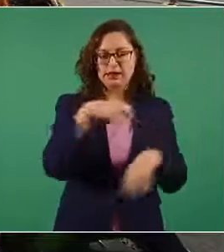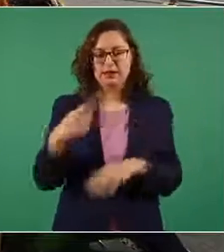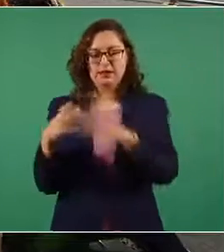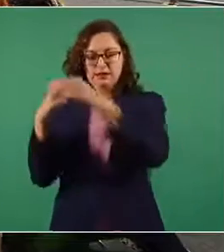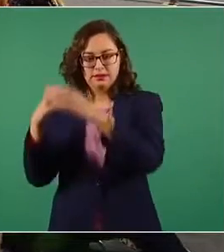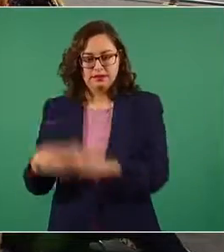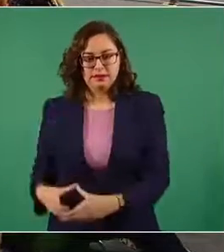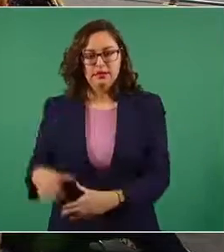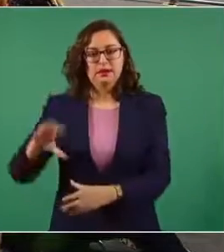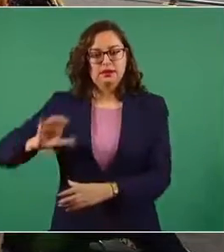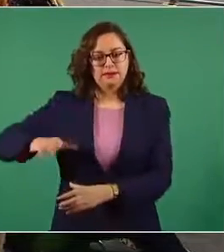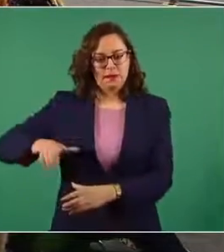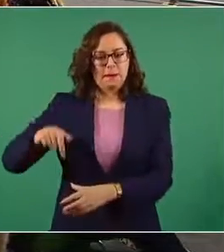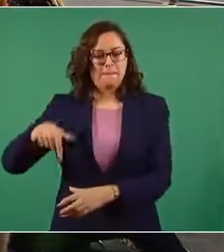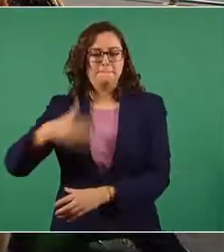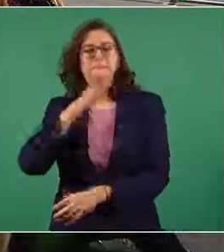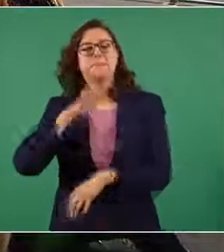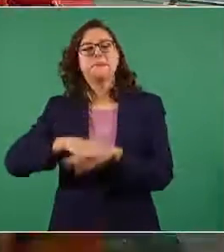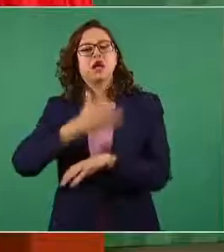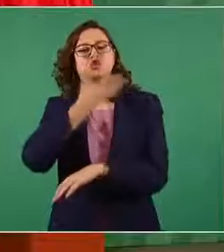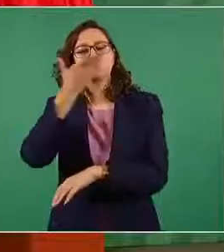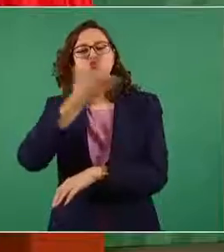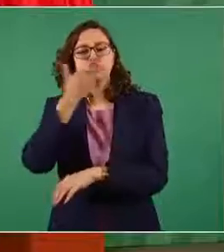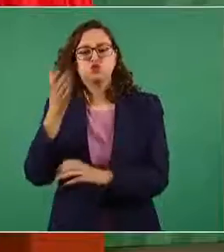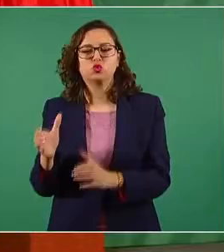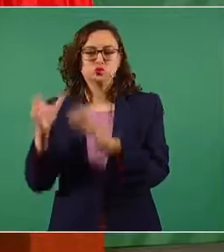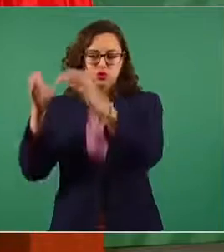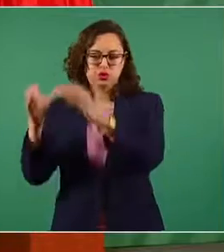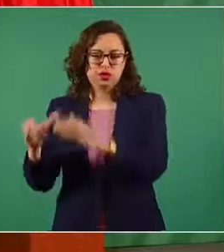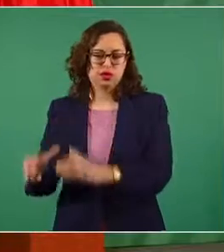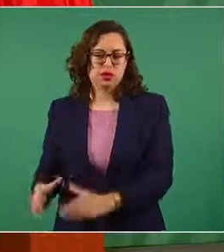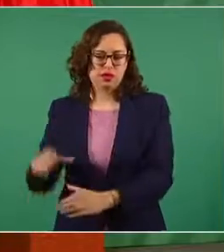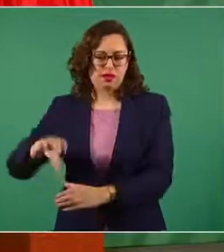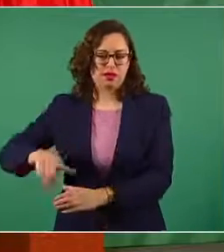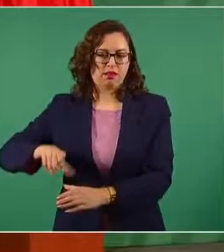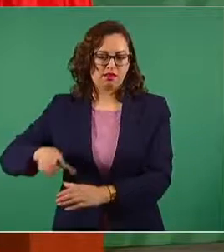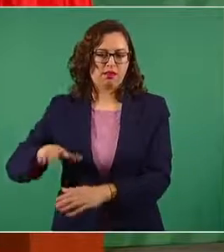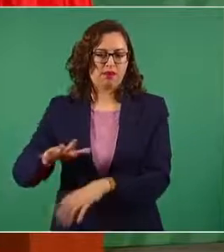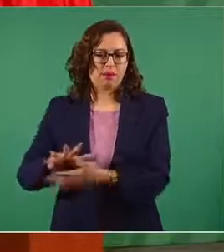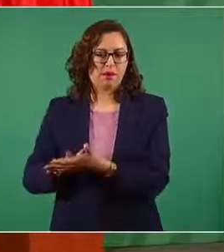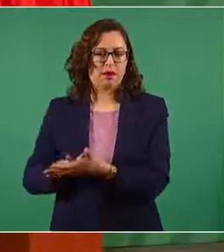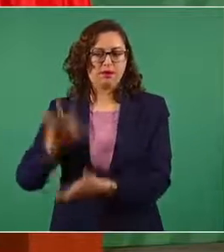consume la gente, mayor porcentaje.